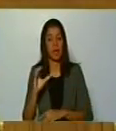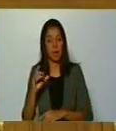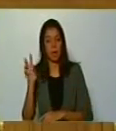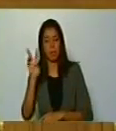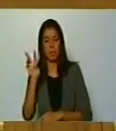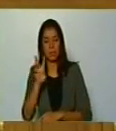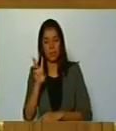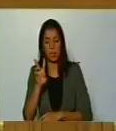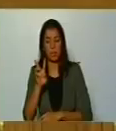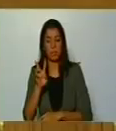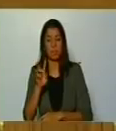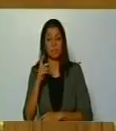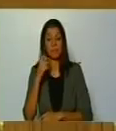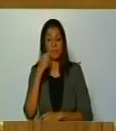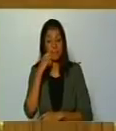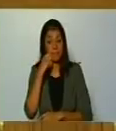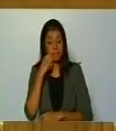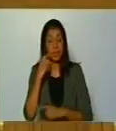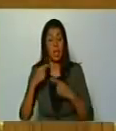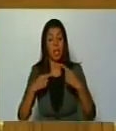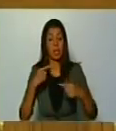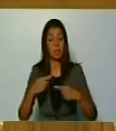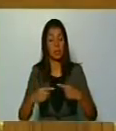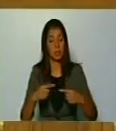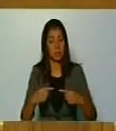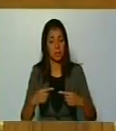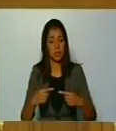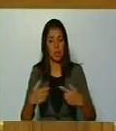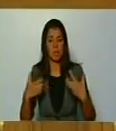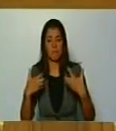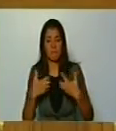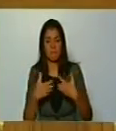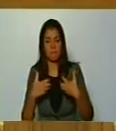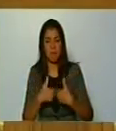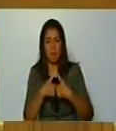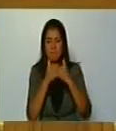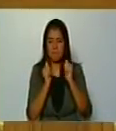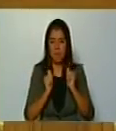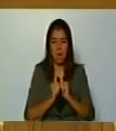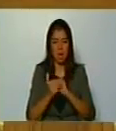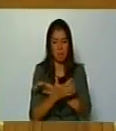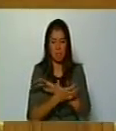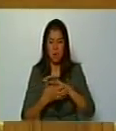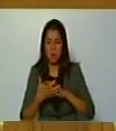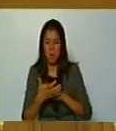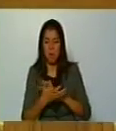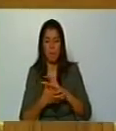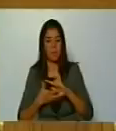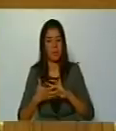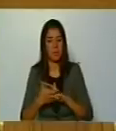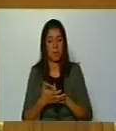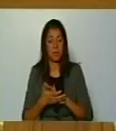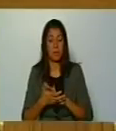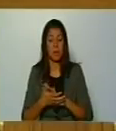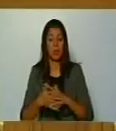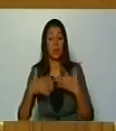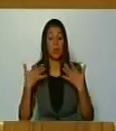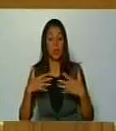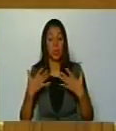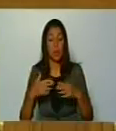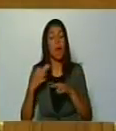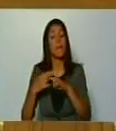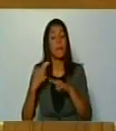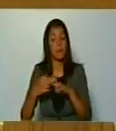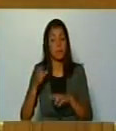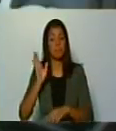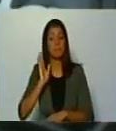fueron promoviendo acciones en Venezuela de muchísimo peligro, que pudieron